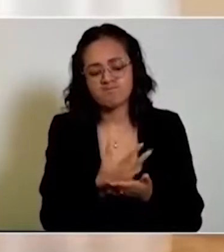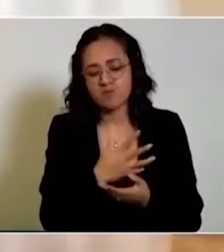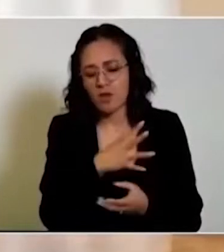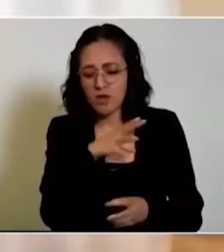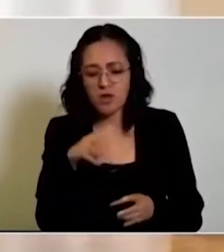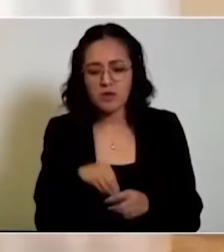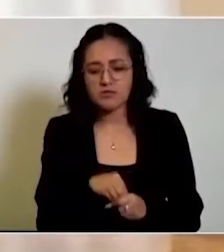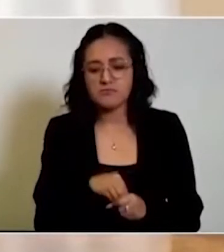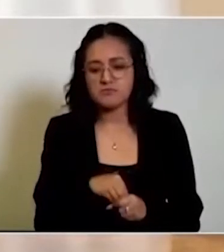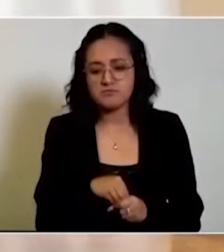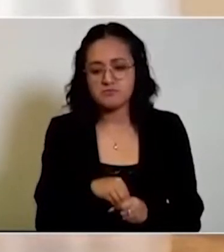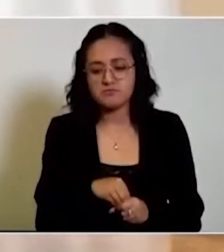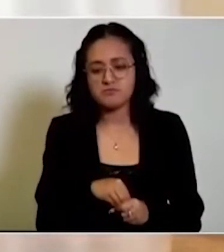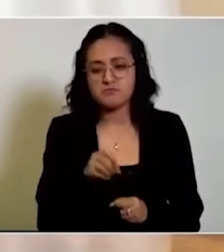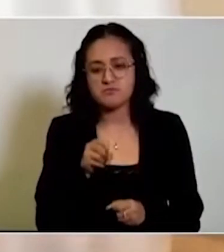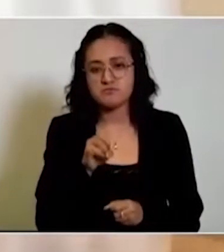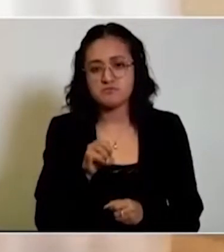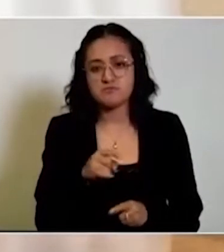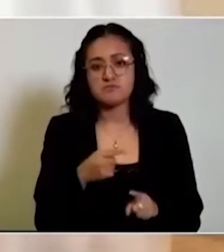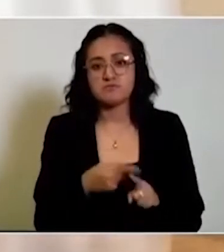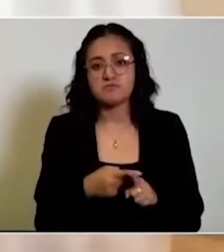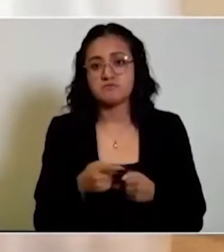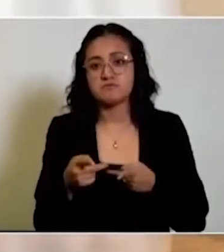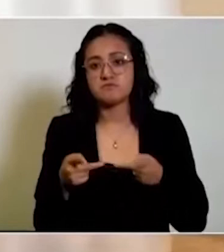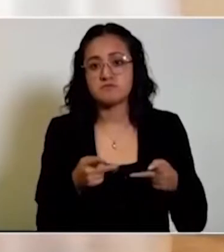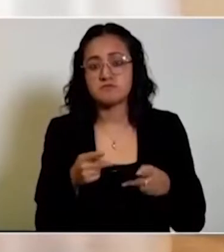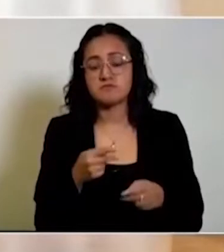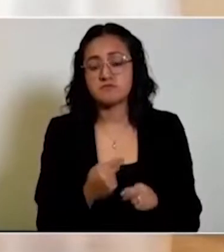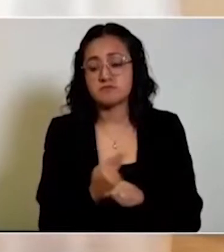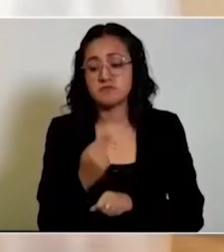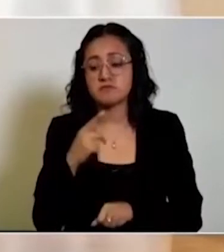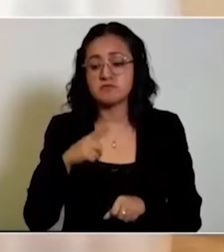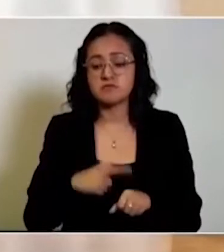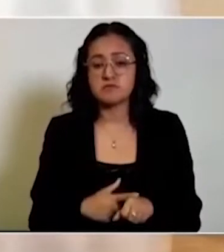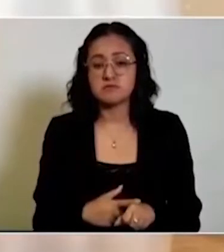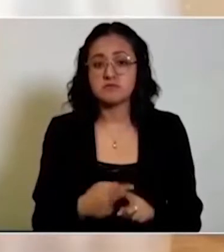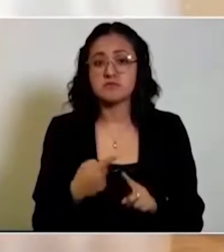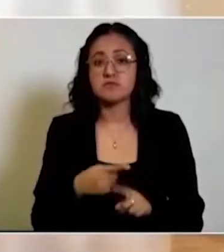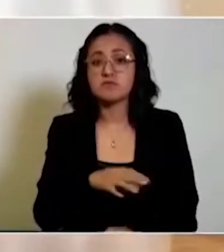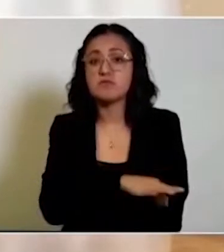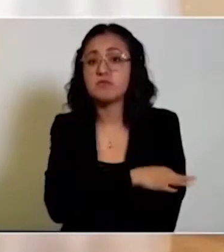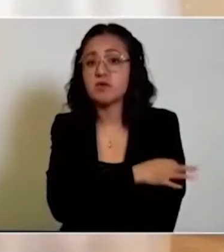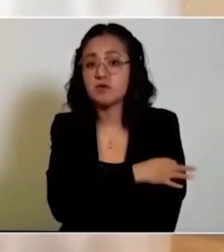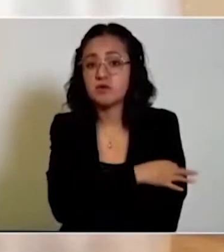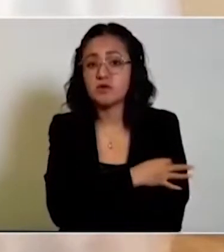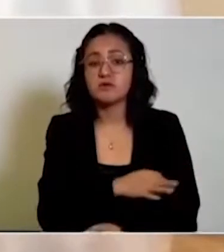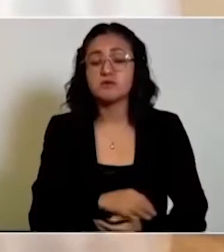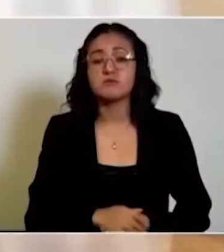absoluta el plan nacional de vacunación